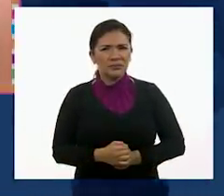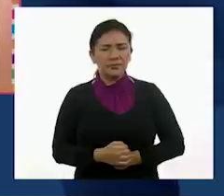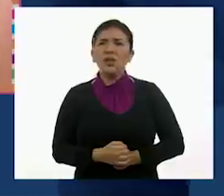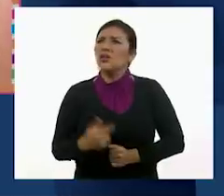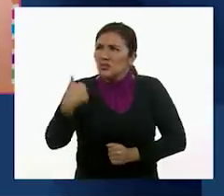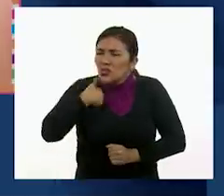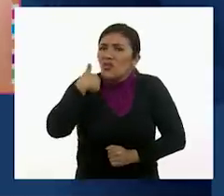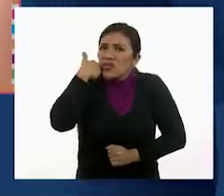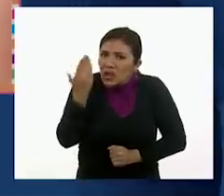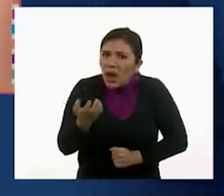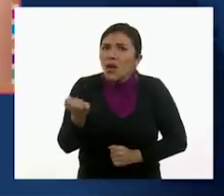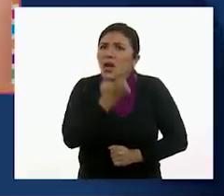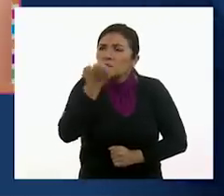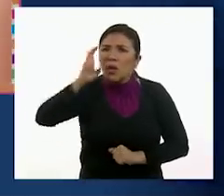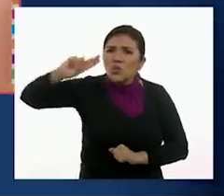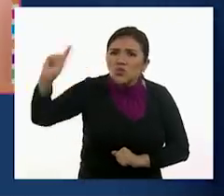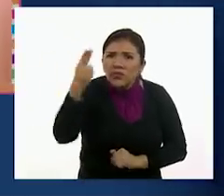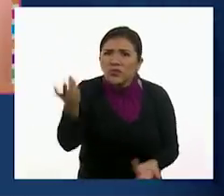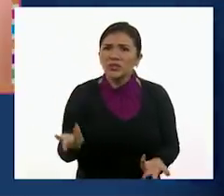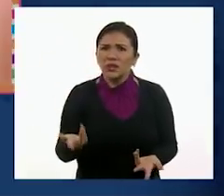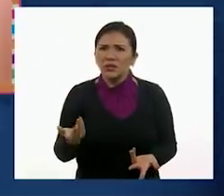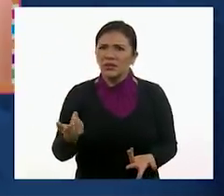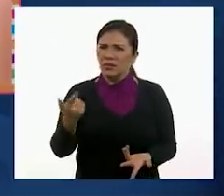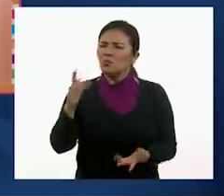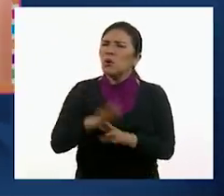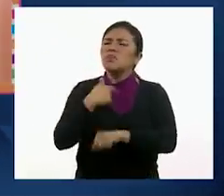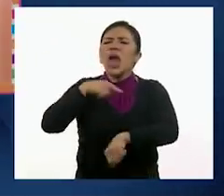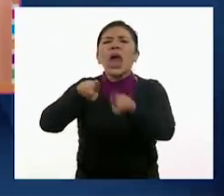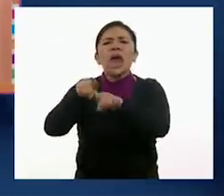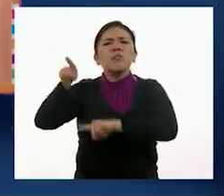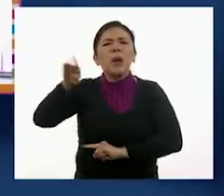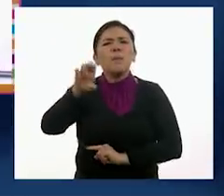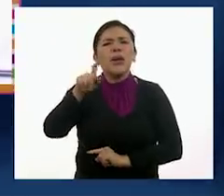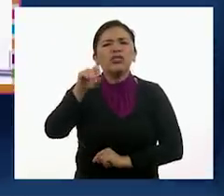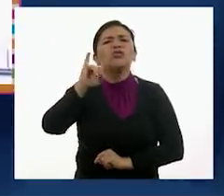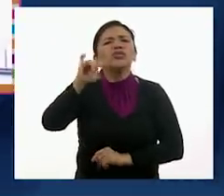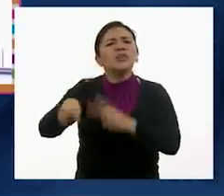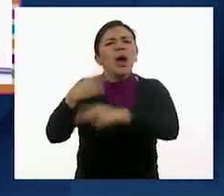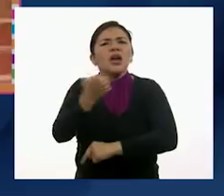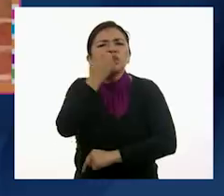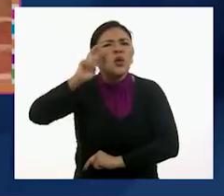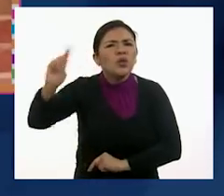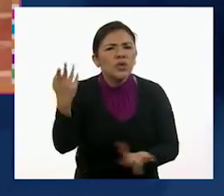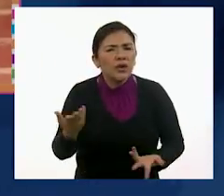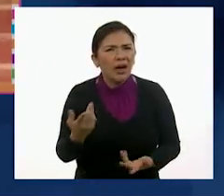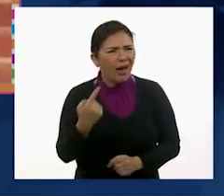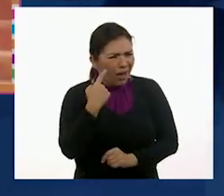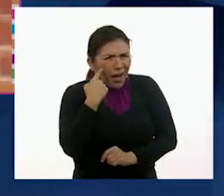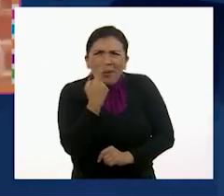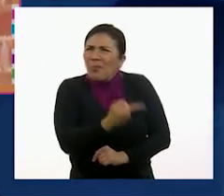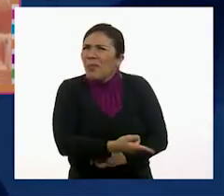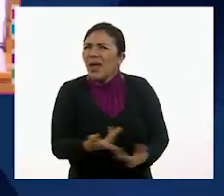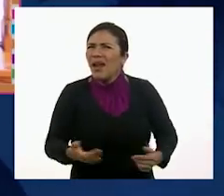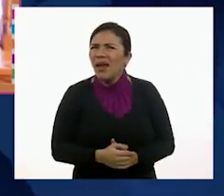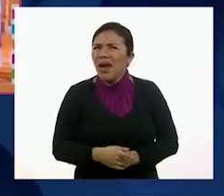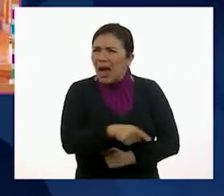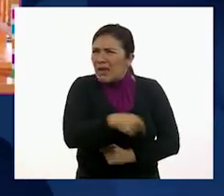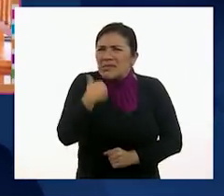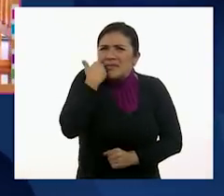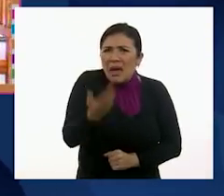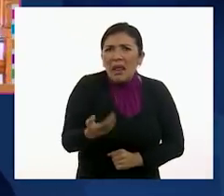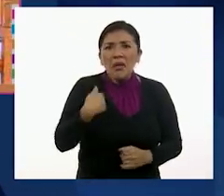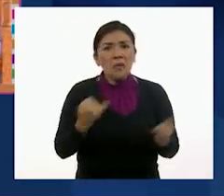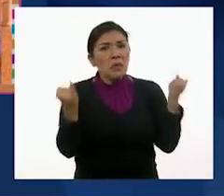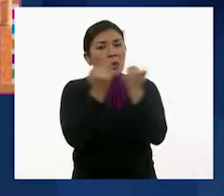Pero yo quiero ir a la universidad. ¿Por qué Beto sí va a la universidad? ¿Ya oíste, Adela? Ahora resulta que Tere se